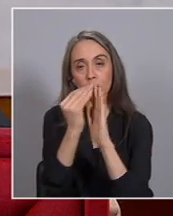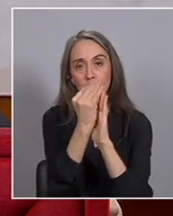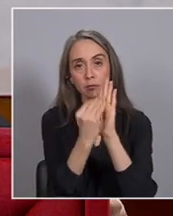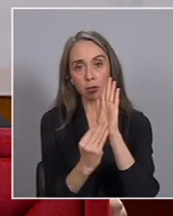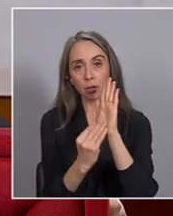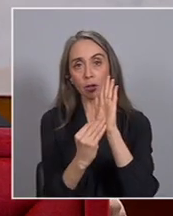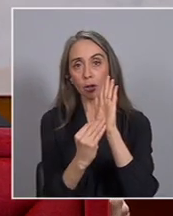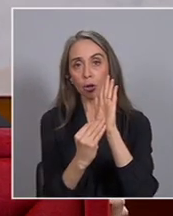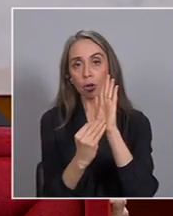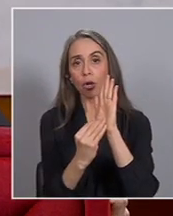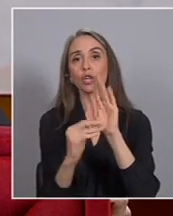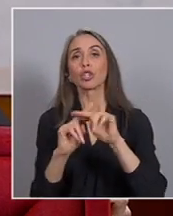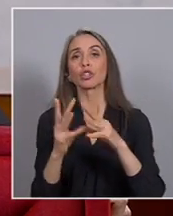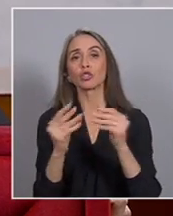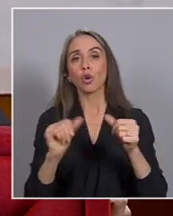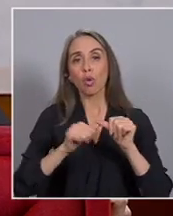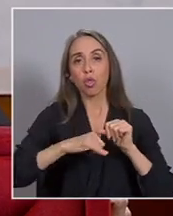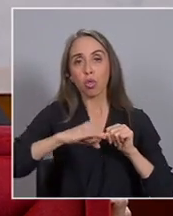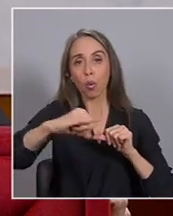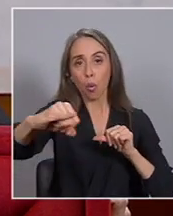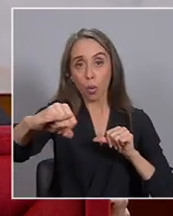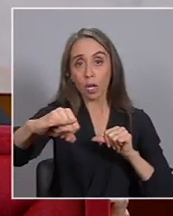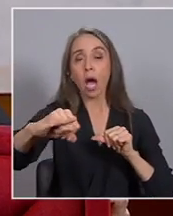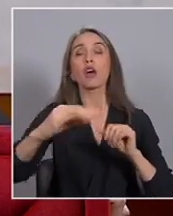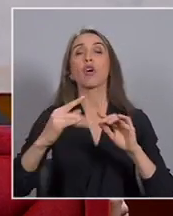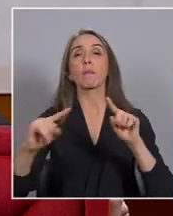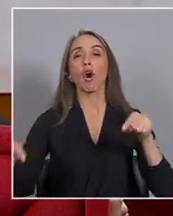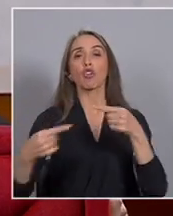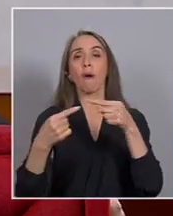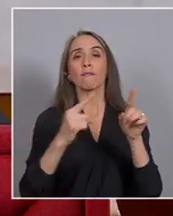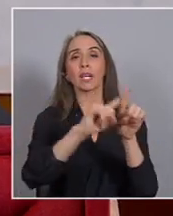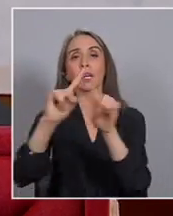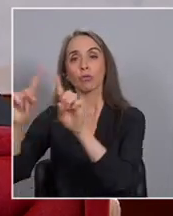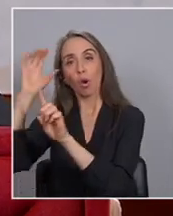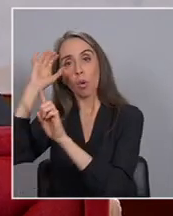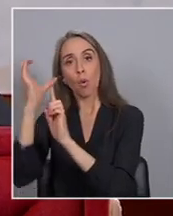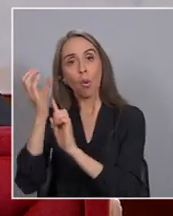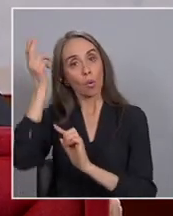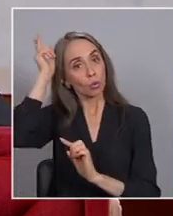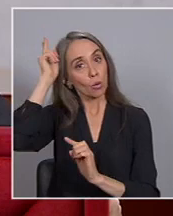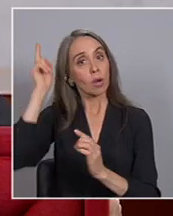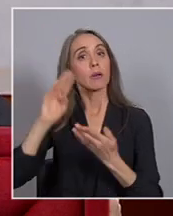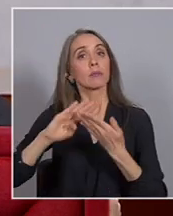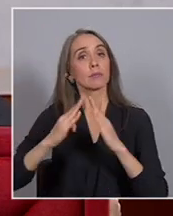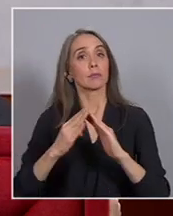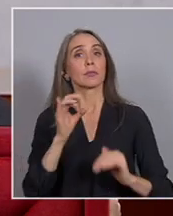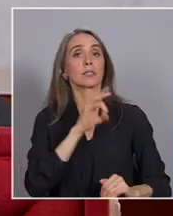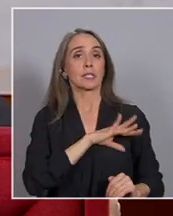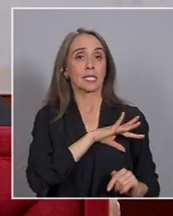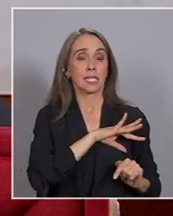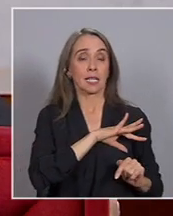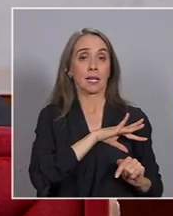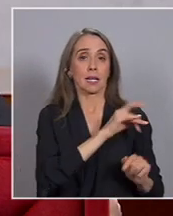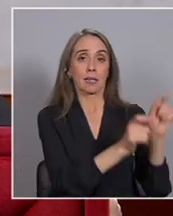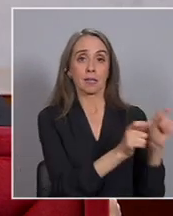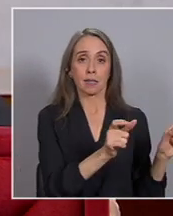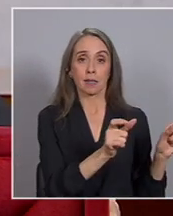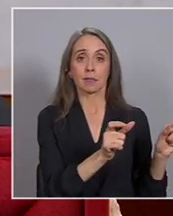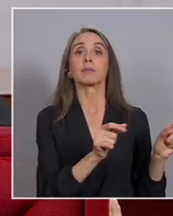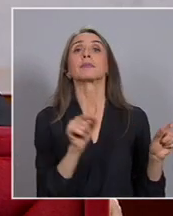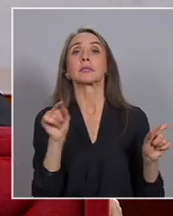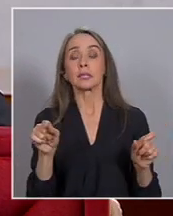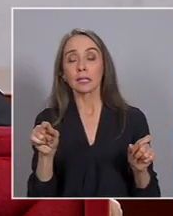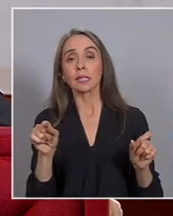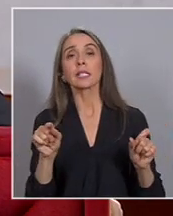para una solución duradera y sostenible del conflicto intercultural del pueblo chileno con el pueblo mapuche y que